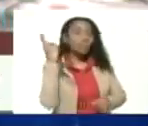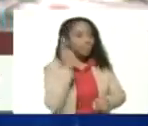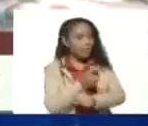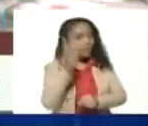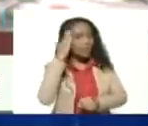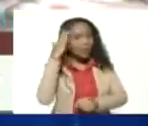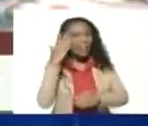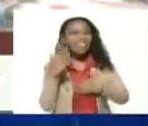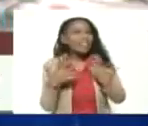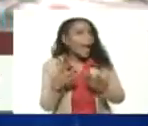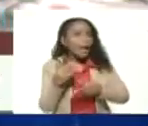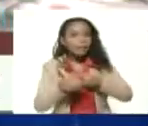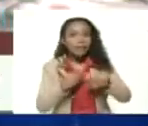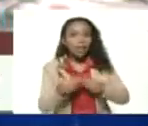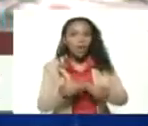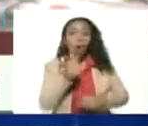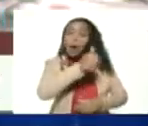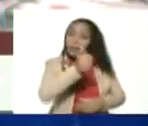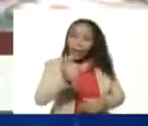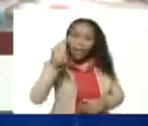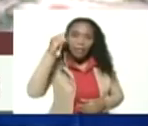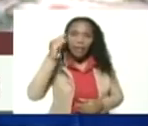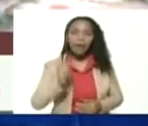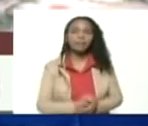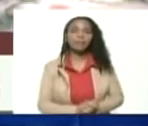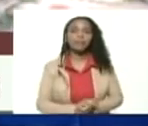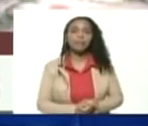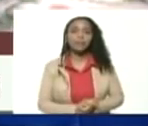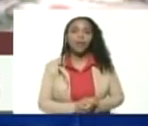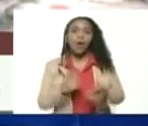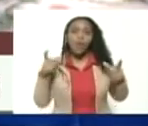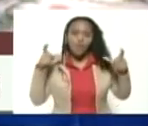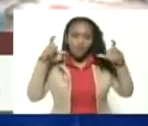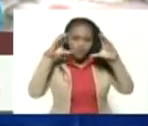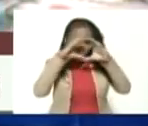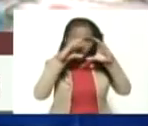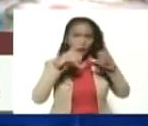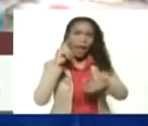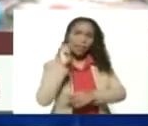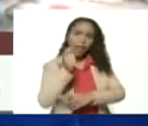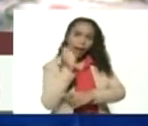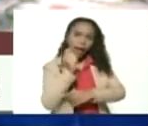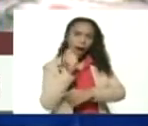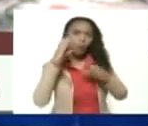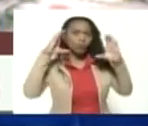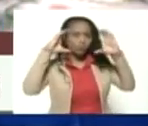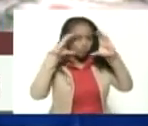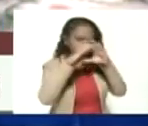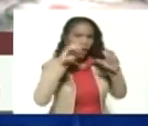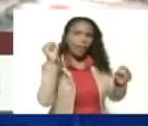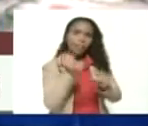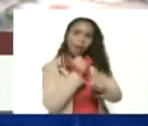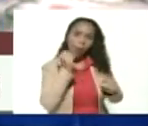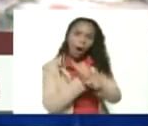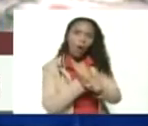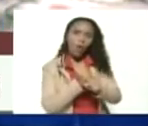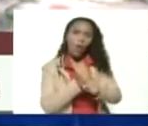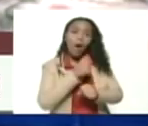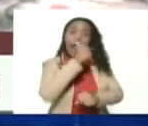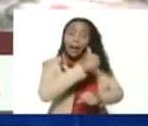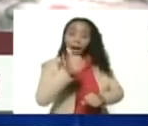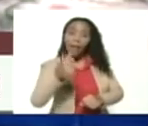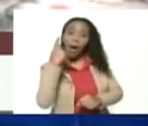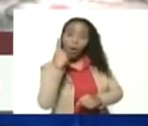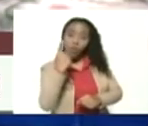estamos haciendo, cada día, concentrados en nuestra tarea, concentrados en nuestro trabajo, cada quien